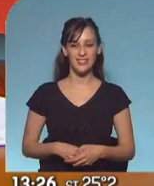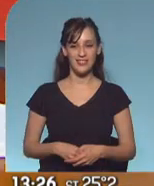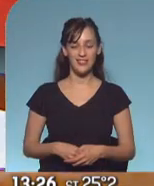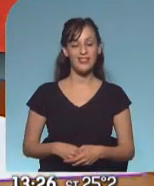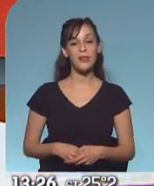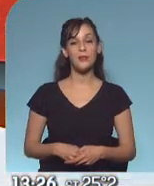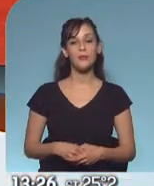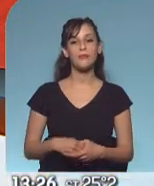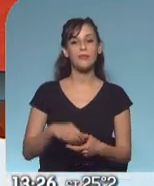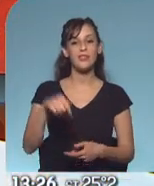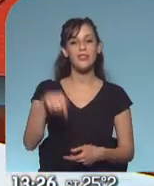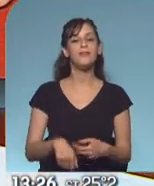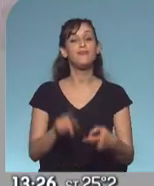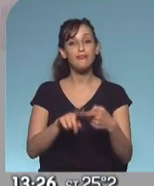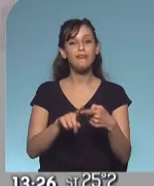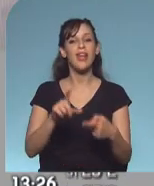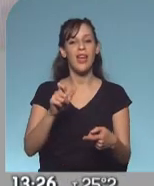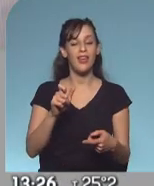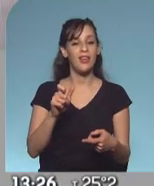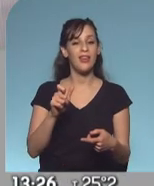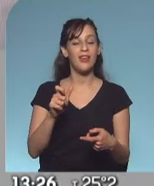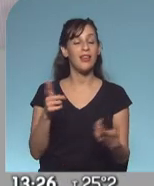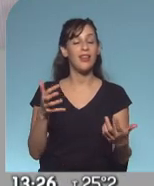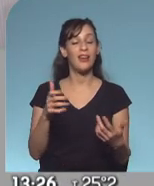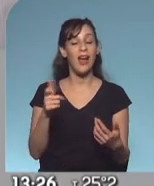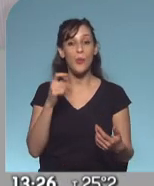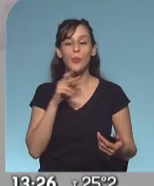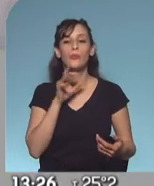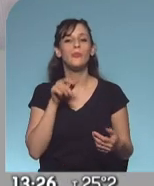Nuevamente el contacto con Alejo Álvarez Herrera. Alejo, ¿te parece nos metemos en el Bafisi?